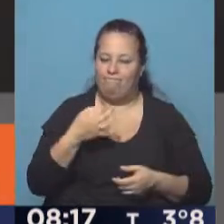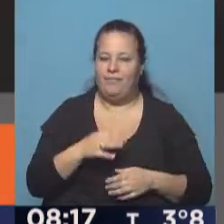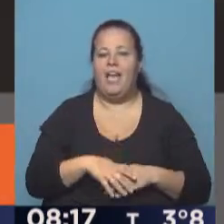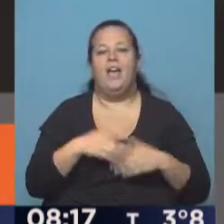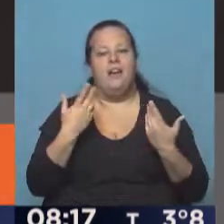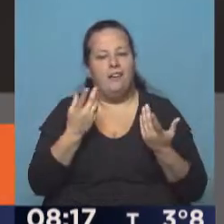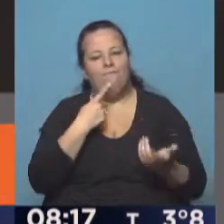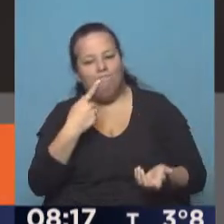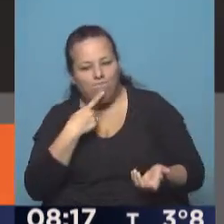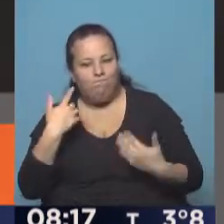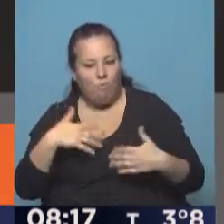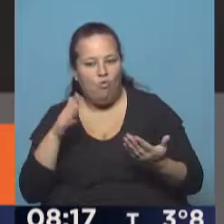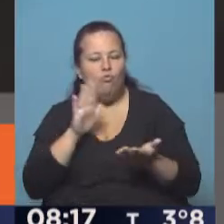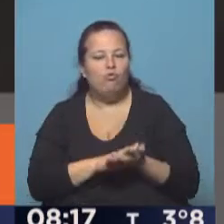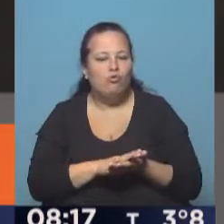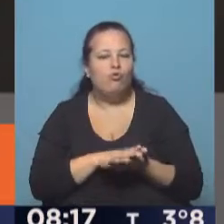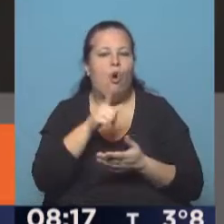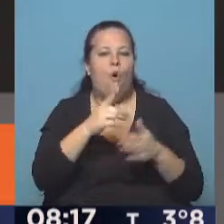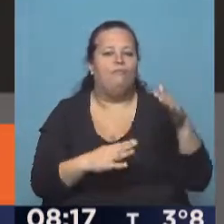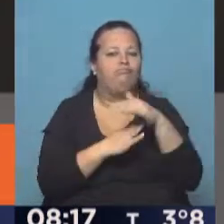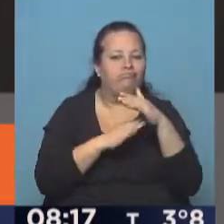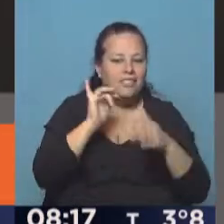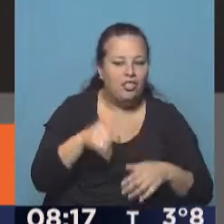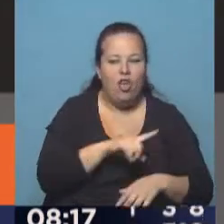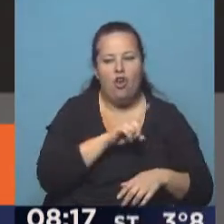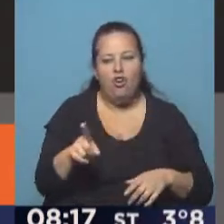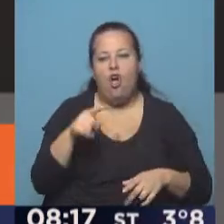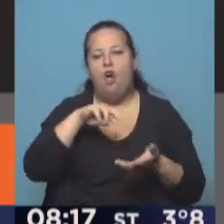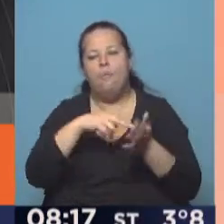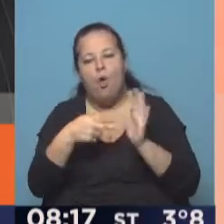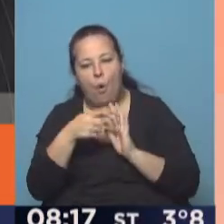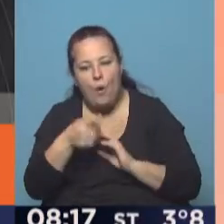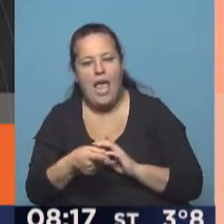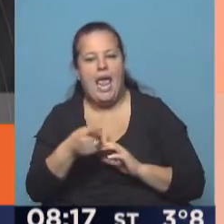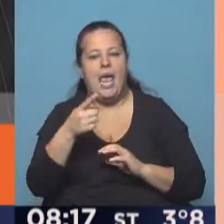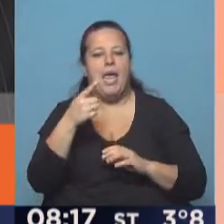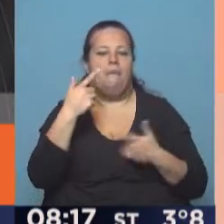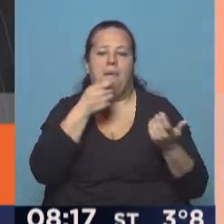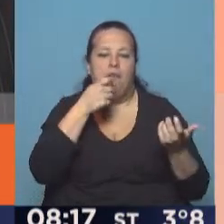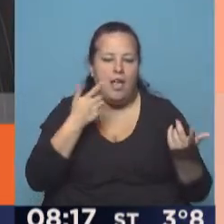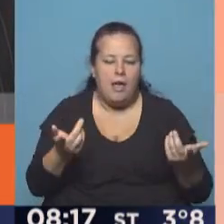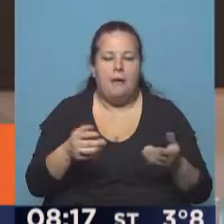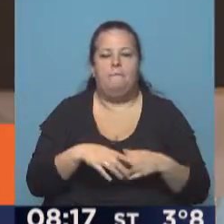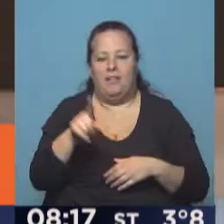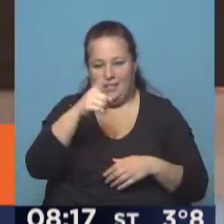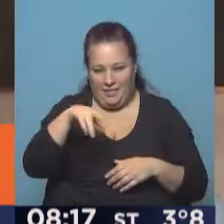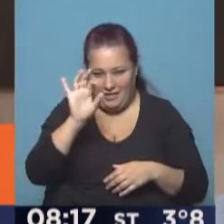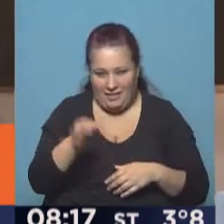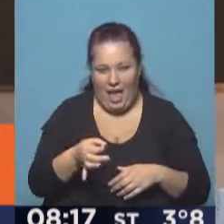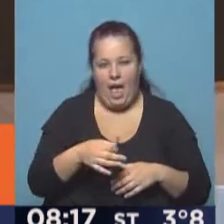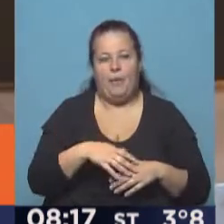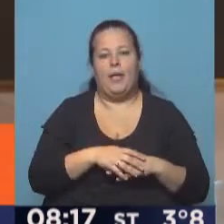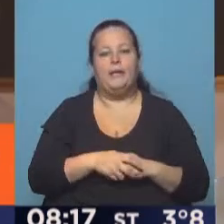¿No? Hay muchas dudas sobre su liderazgo, sobre sus problemas con el email, por ejemplo, ustedes saben.